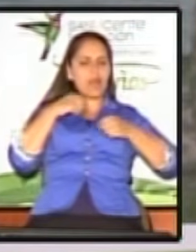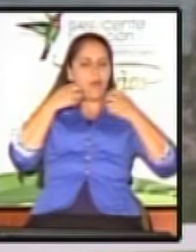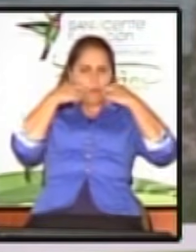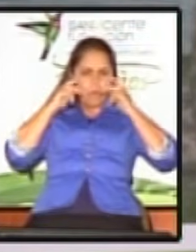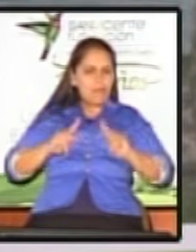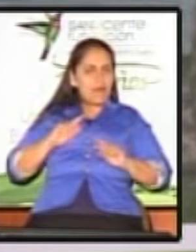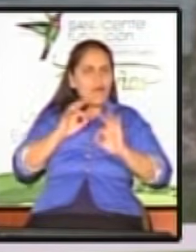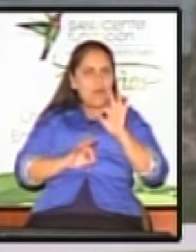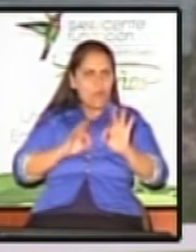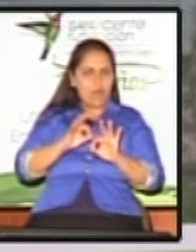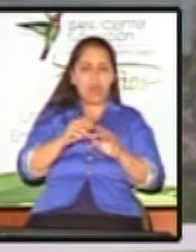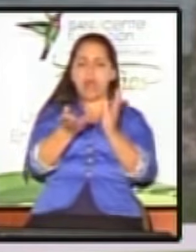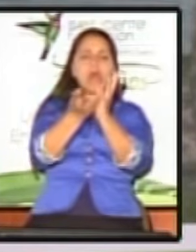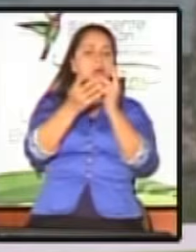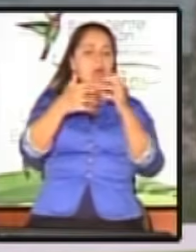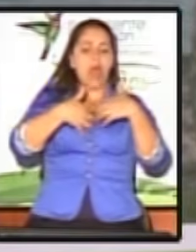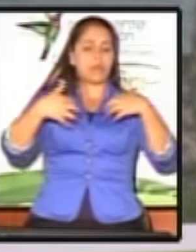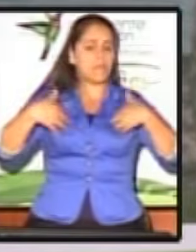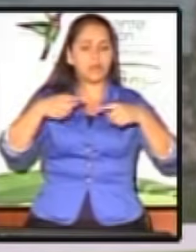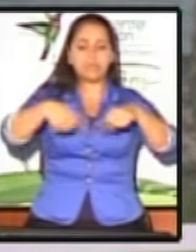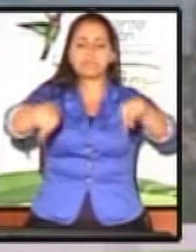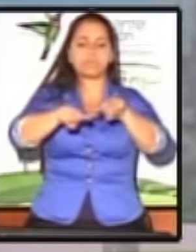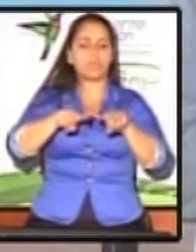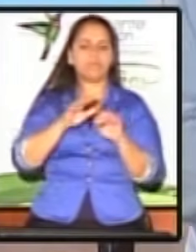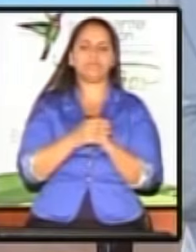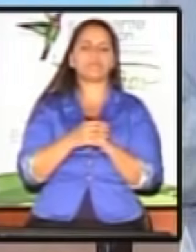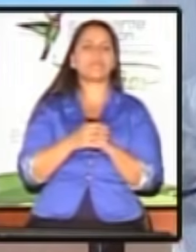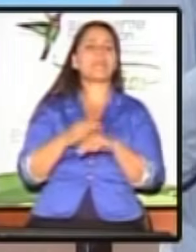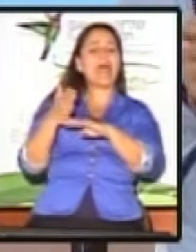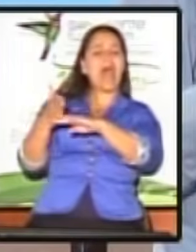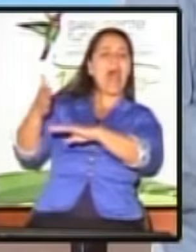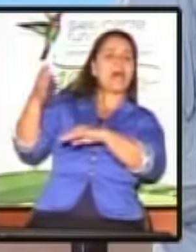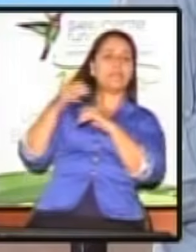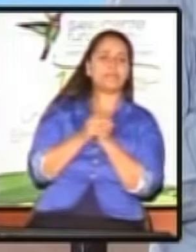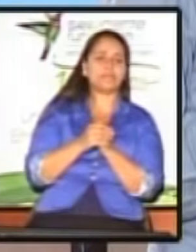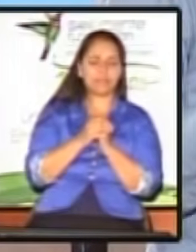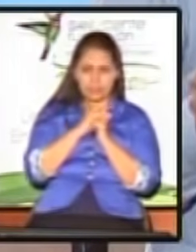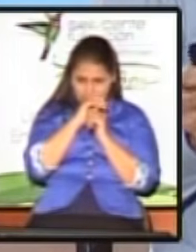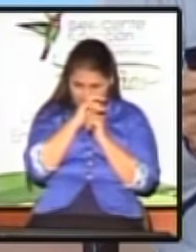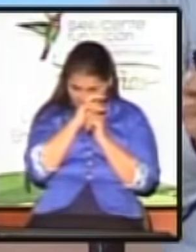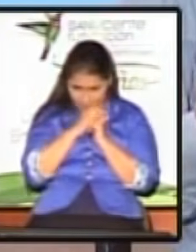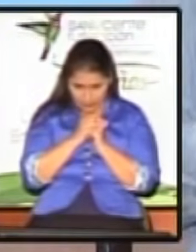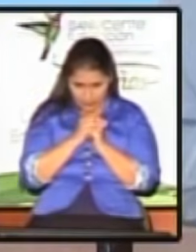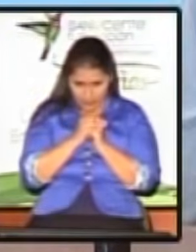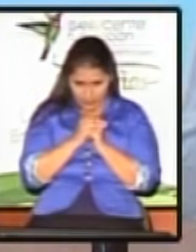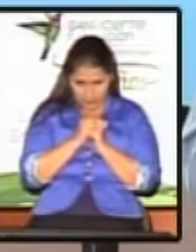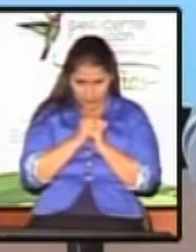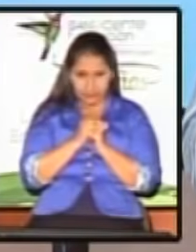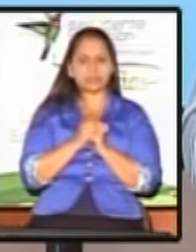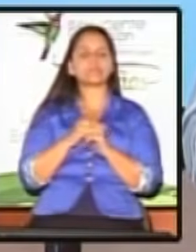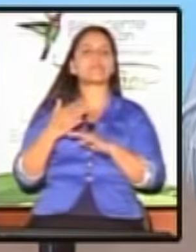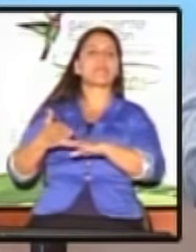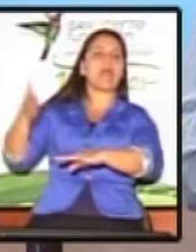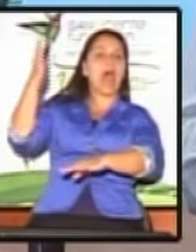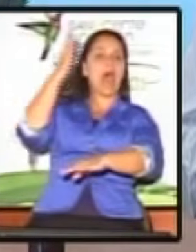antiguamente a los seres enfermos se les dejaba, y hay una frase en el coloquio antioqueño muy común que dice: y a mí